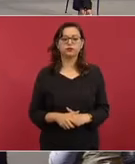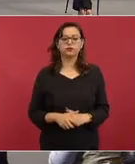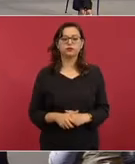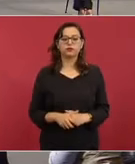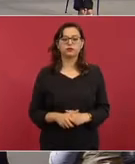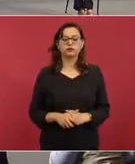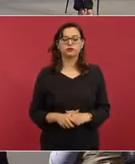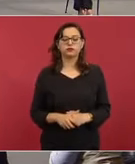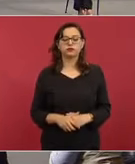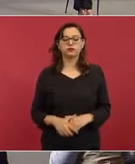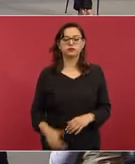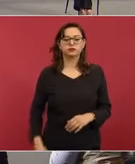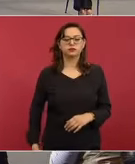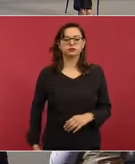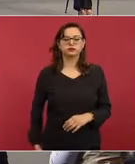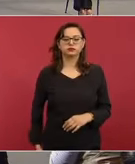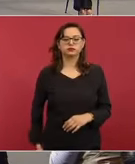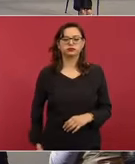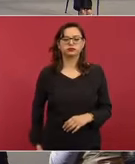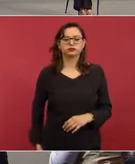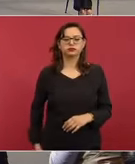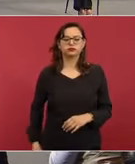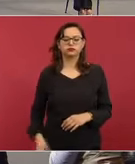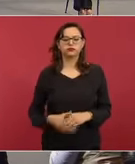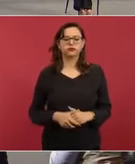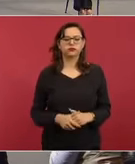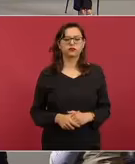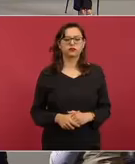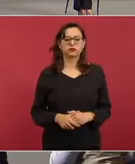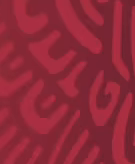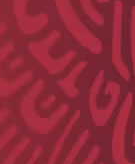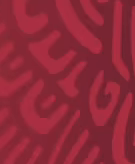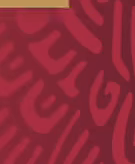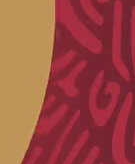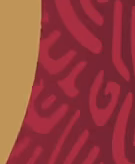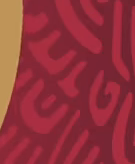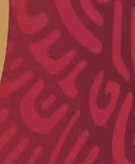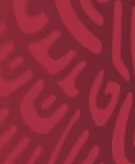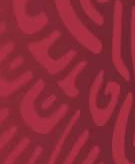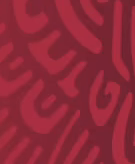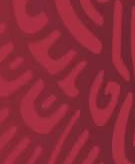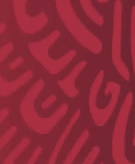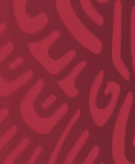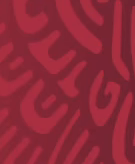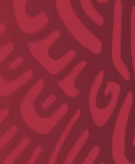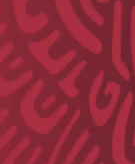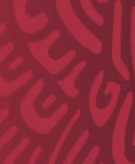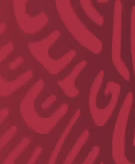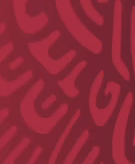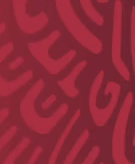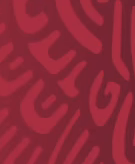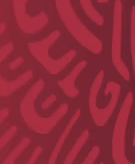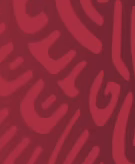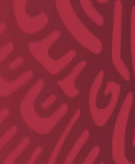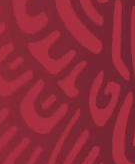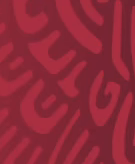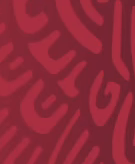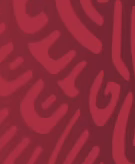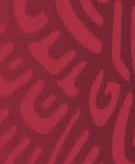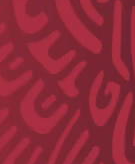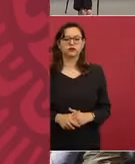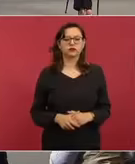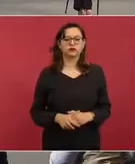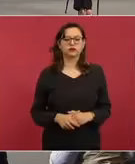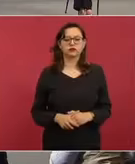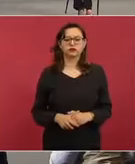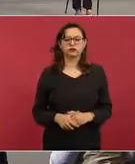del proyecto del Tren Maya, ha sido responsable de la degradación de una de las zonas ecológicas de la Riviera Maya.